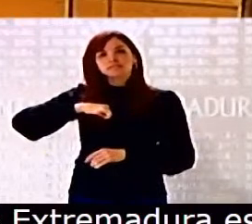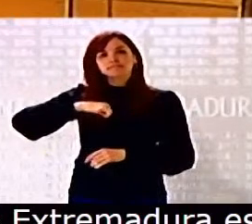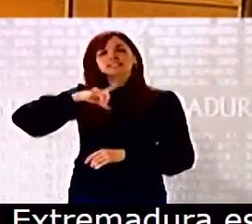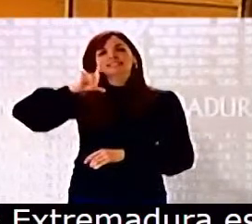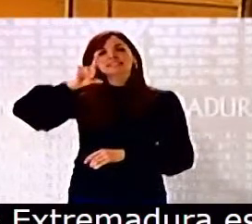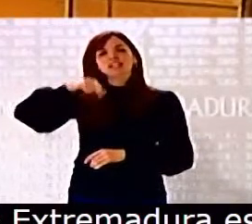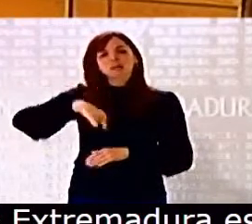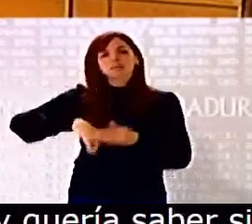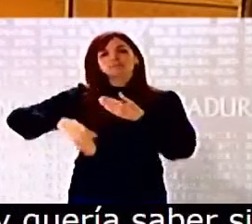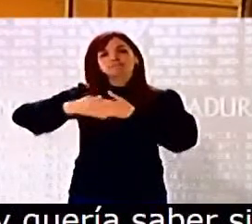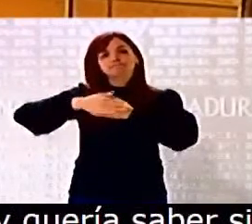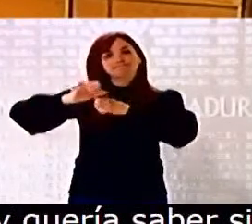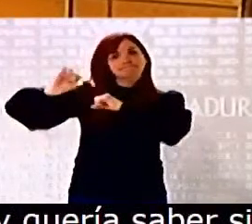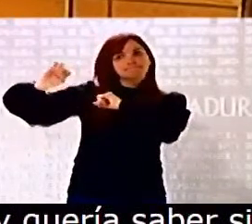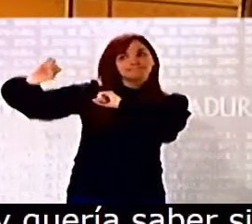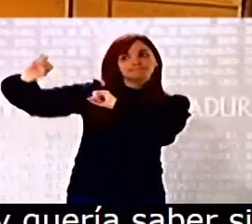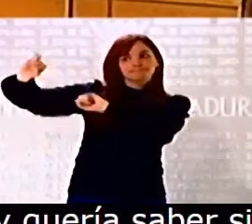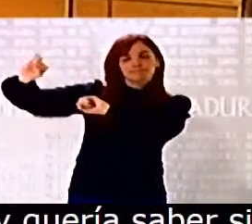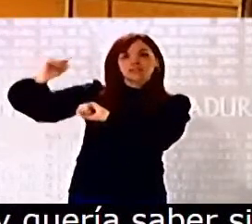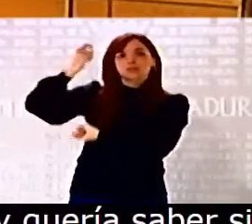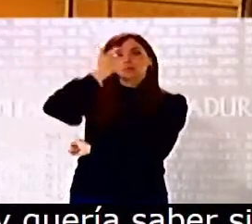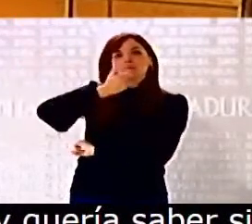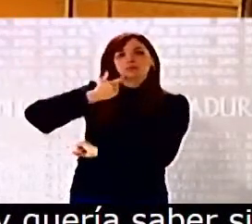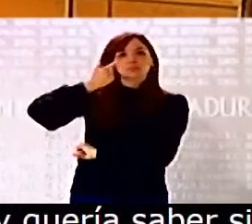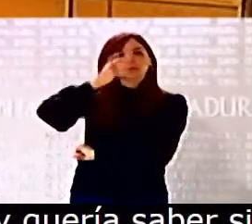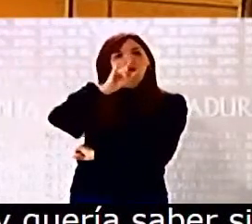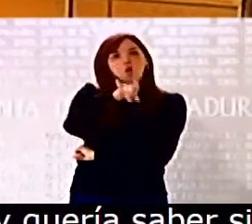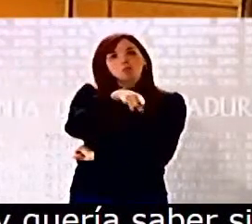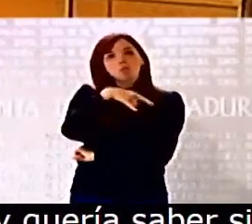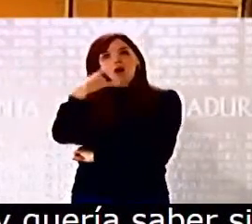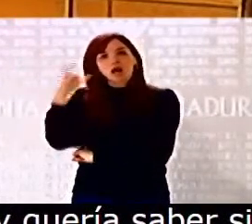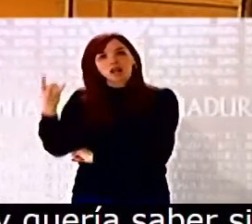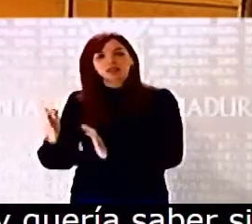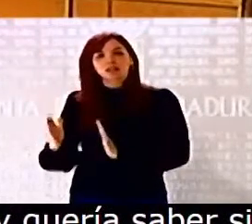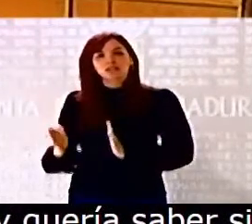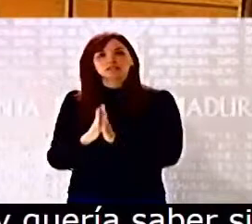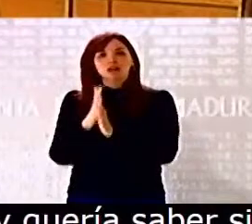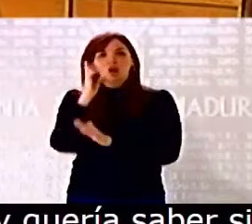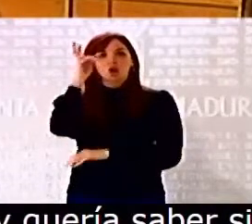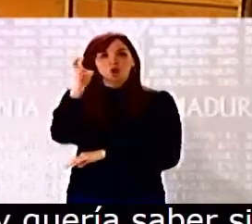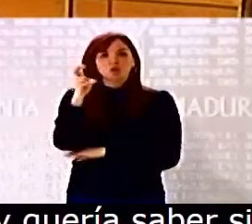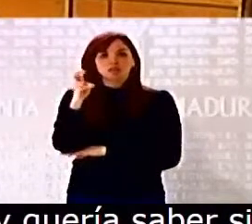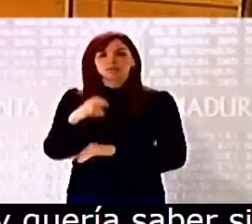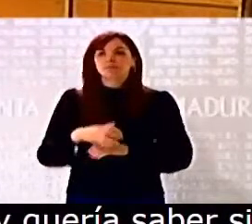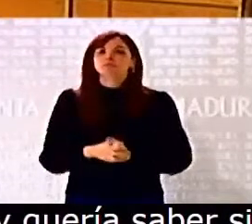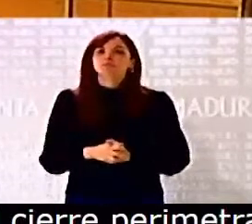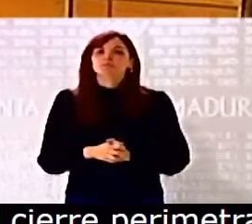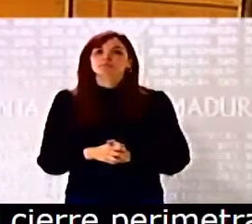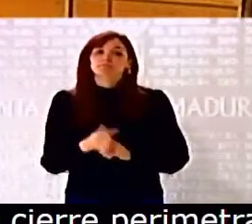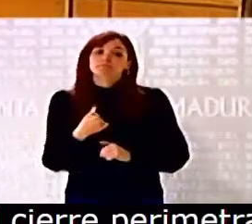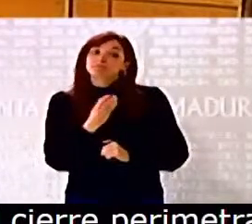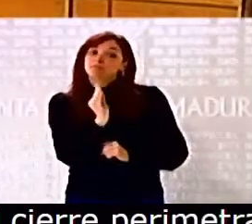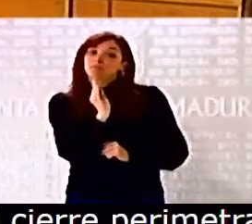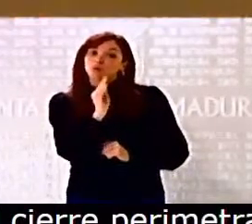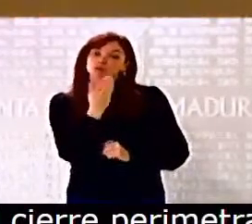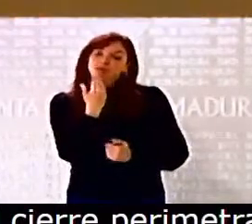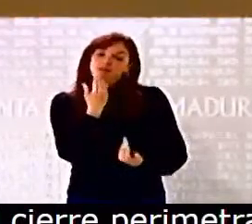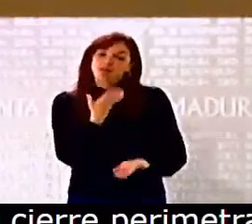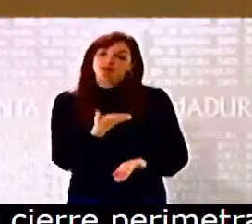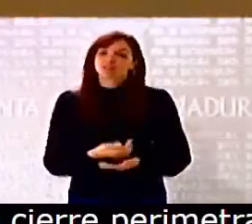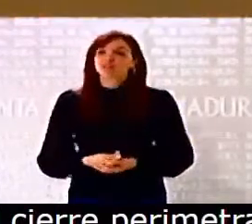inicial al cierre perimetral durante el puente largo de San José. Es una petición que nos hace Telediarios. Gracias.